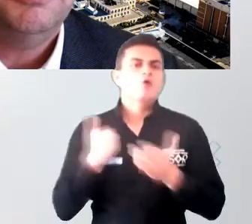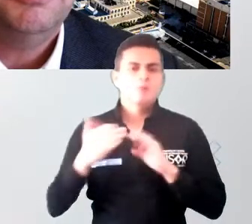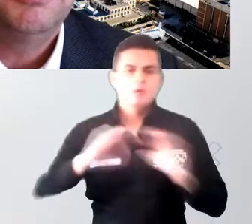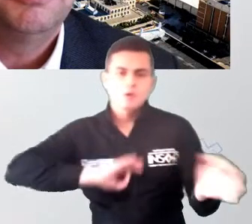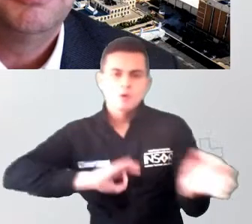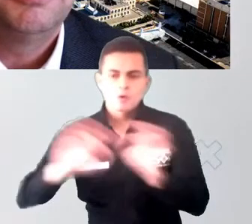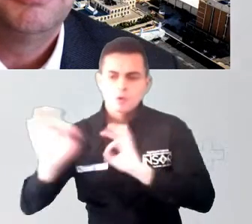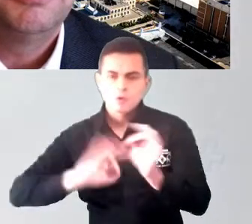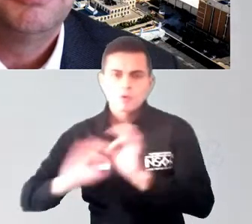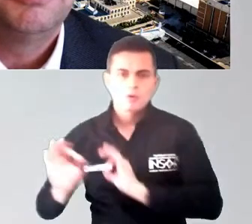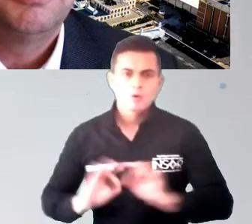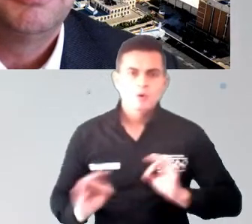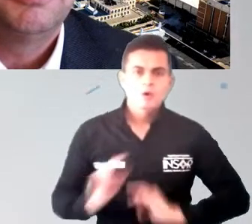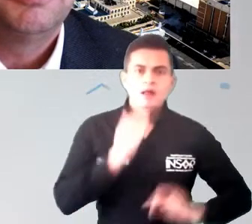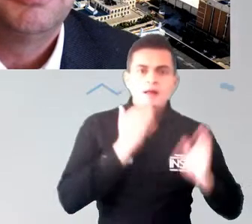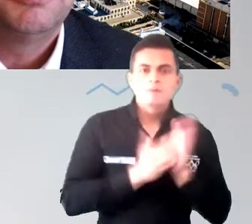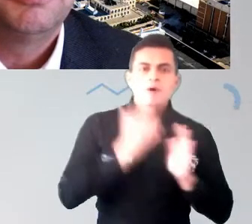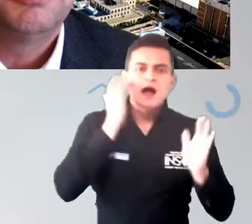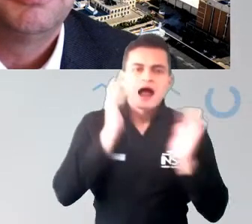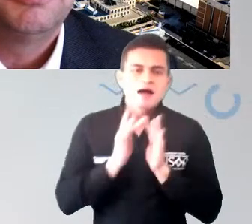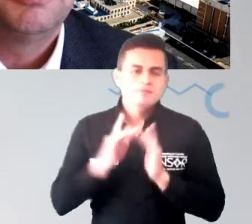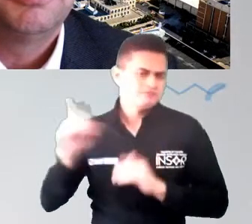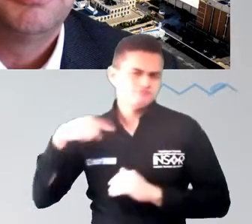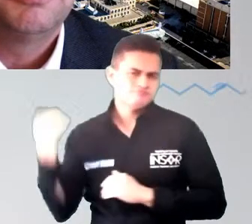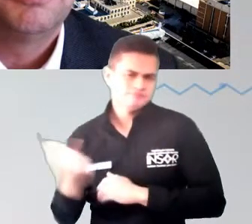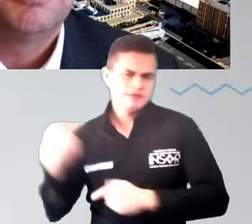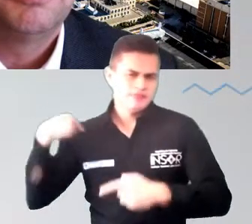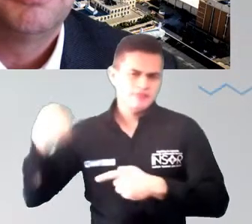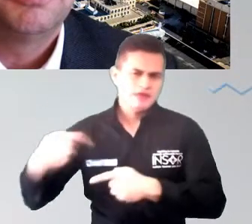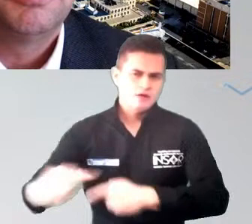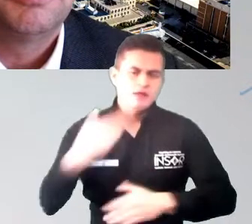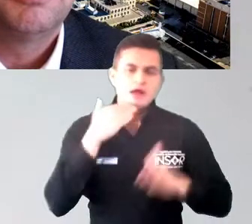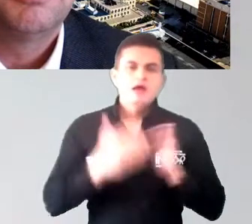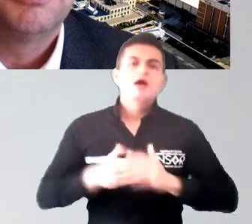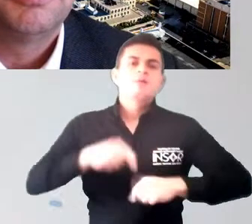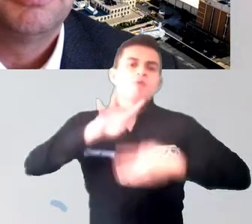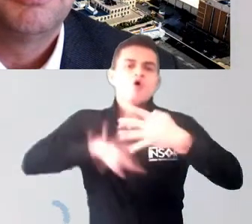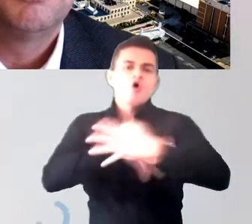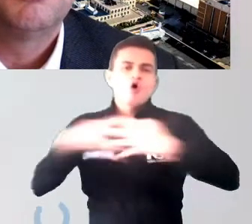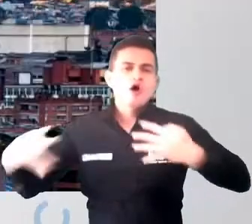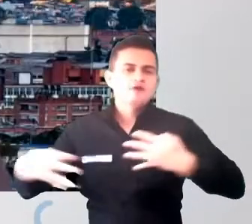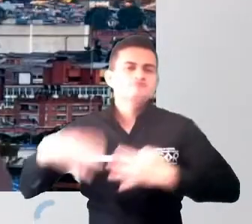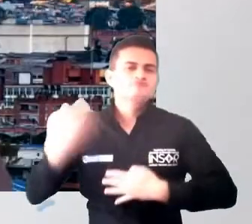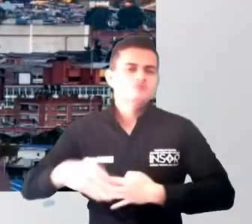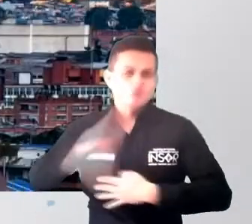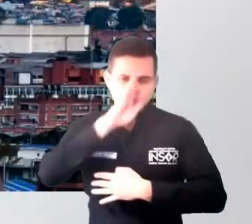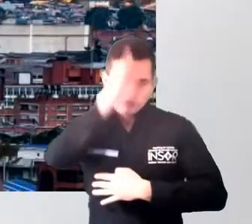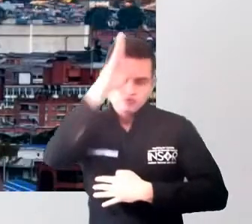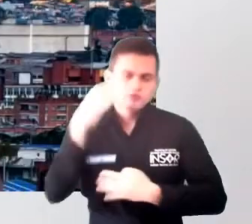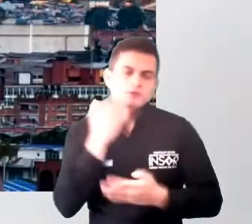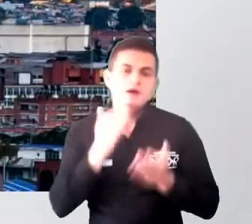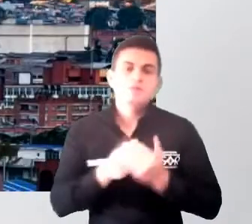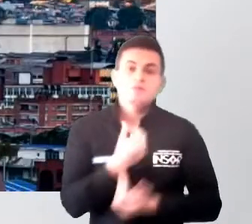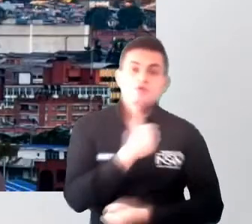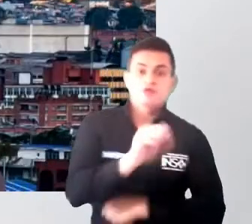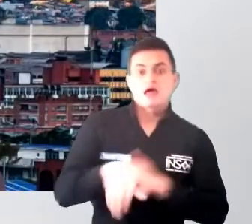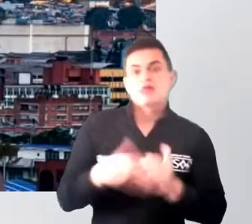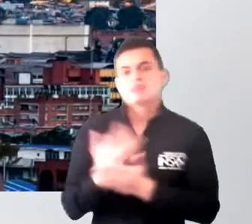en periodos lectivos. La clase es de 10 a 12 o la clase es de tal hora a tal